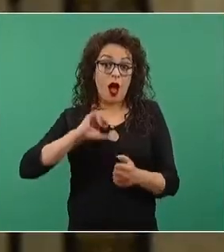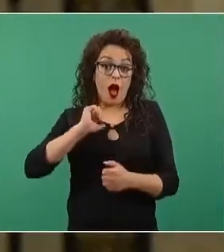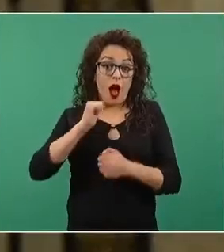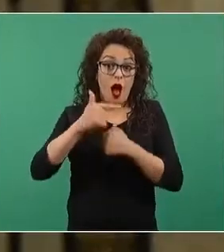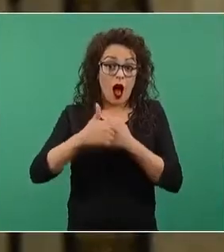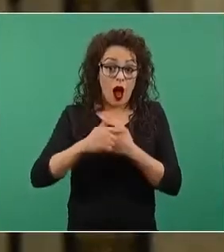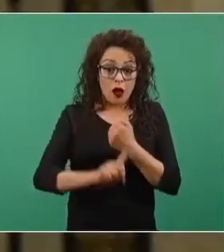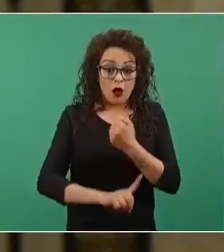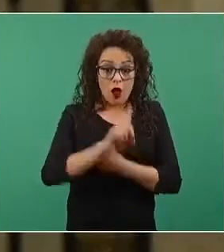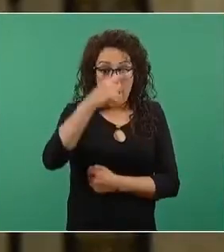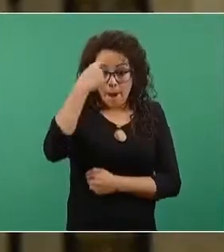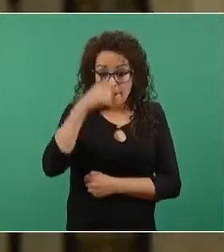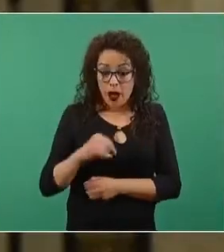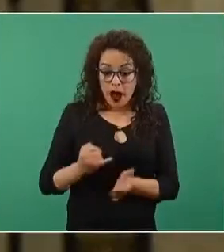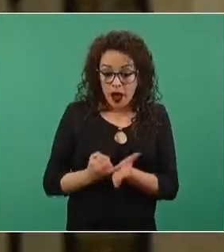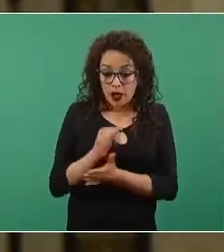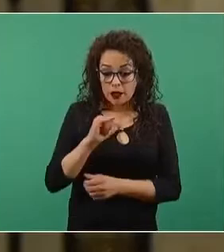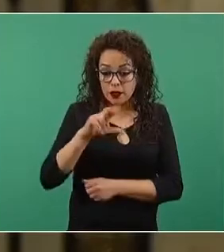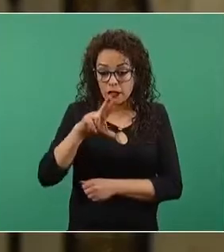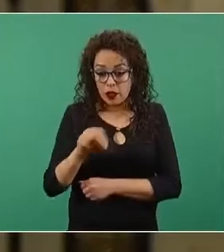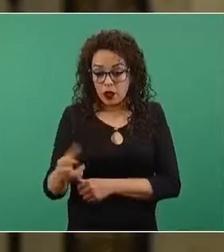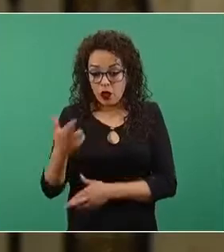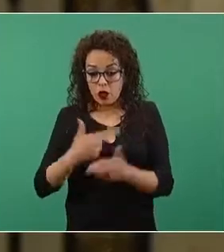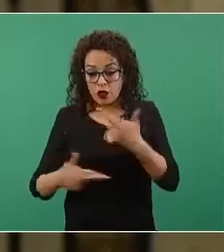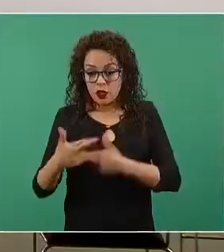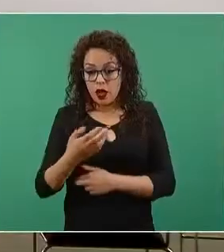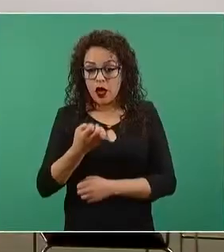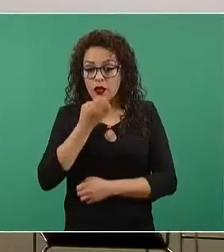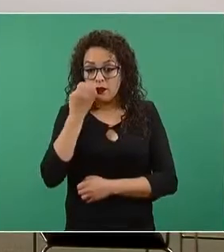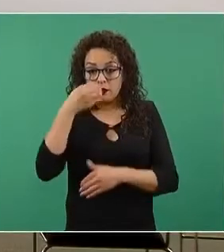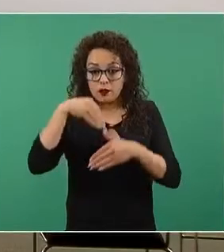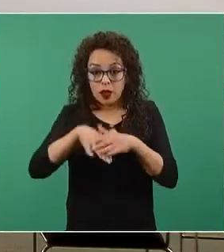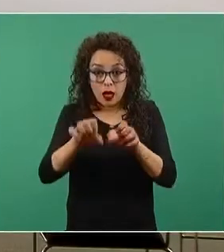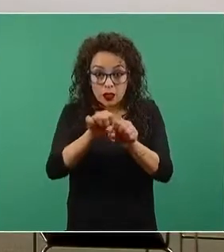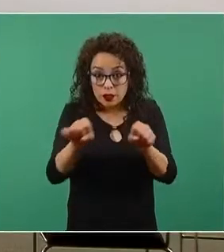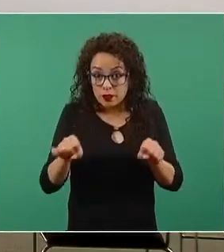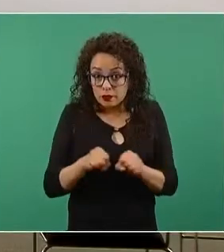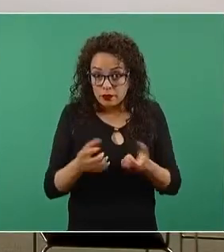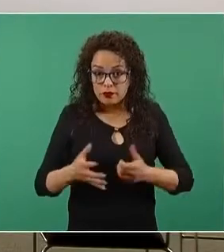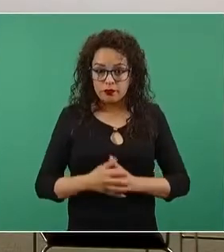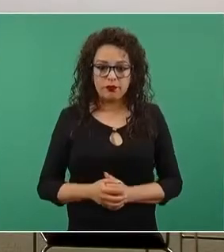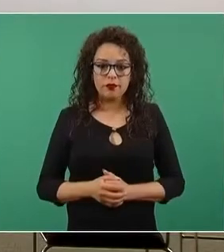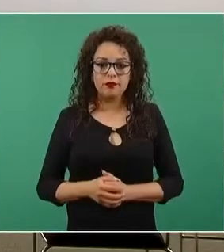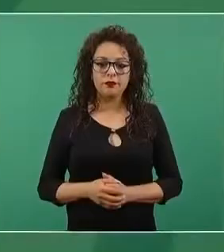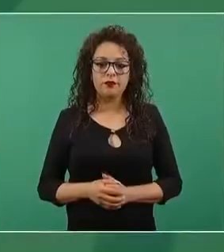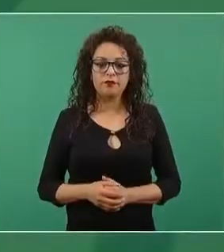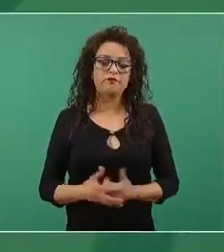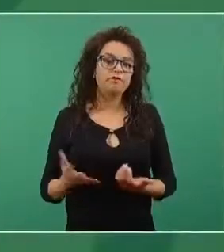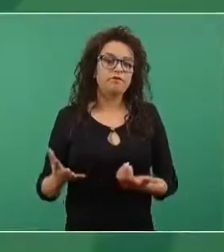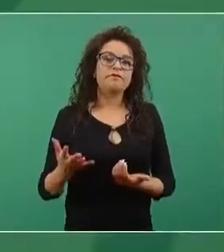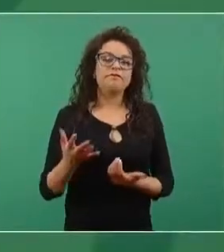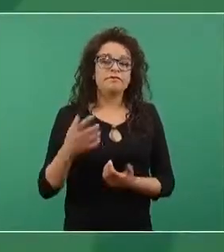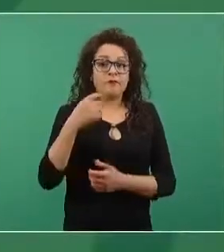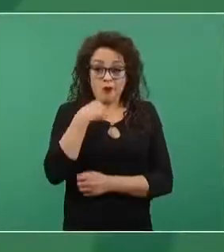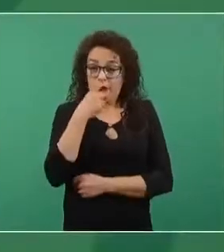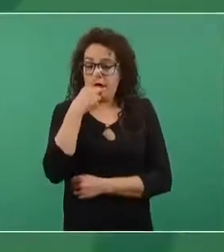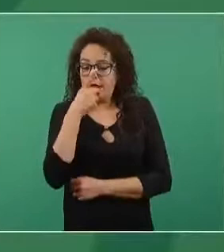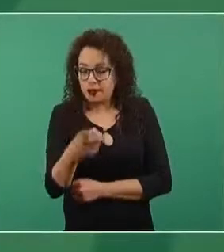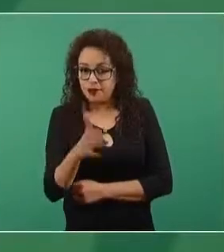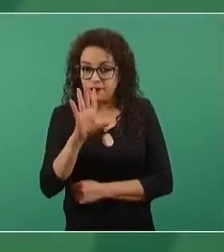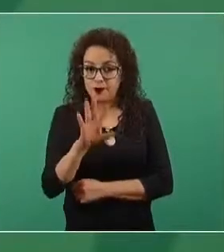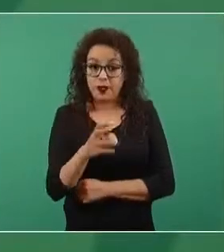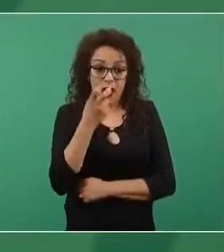que se planea el regreso a clases. Ya, no podría decir que es algo separado, pero lo que sí le puedo decir es que